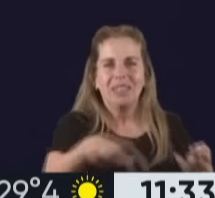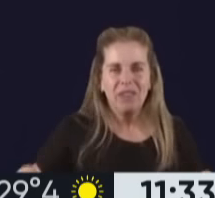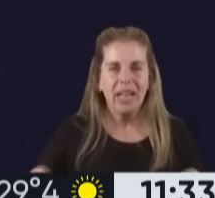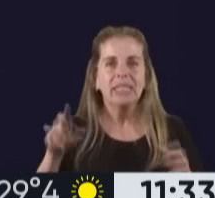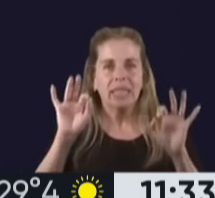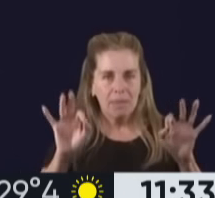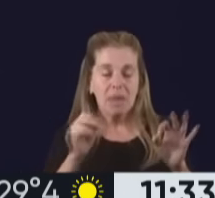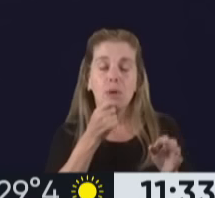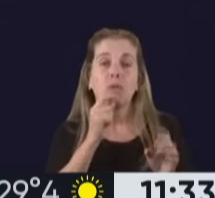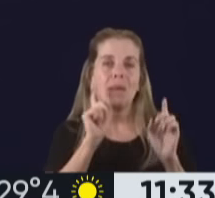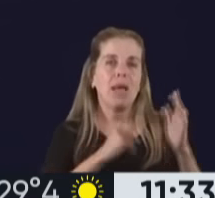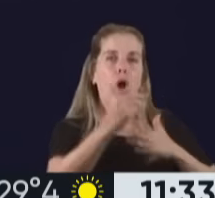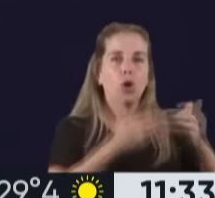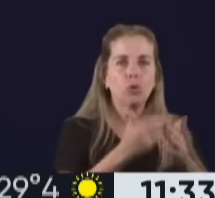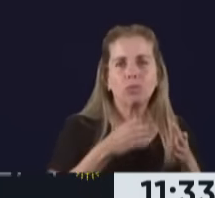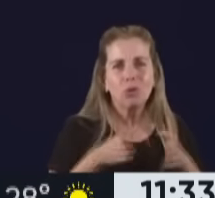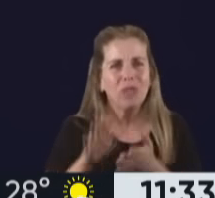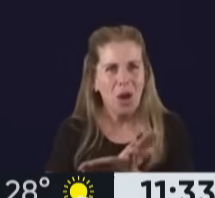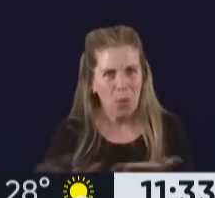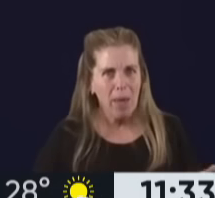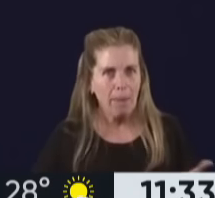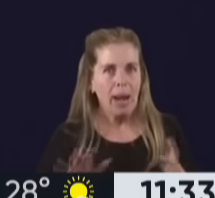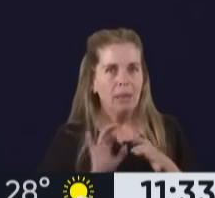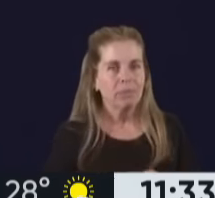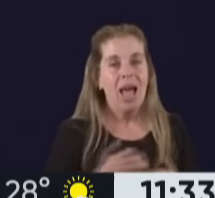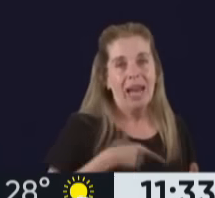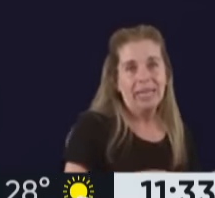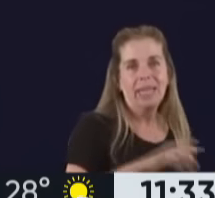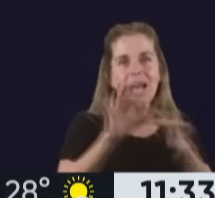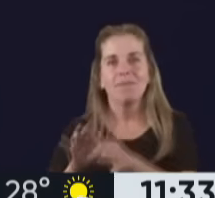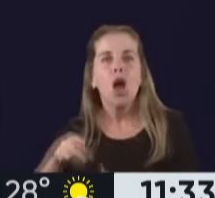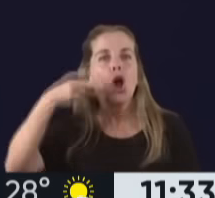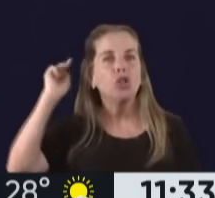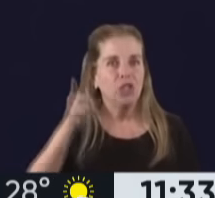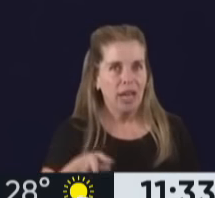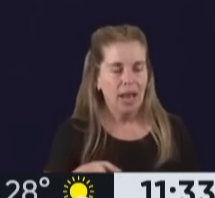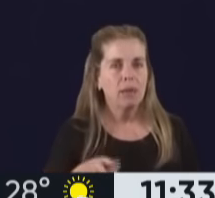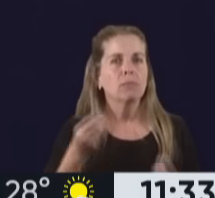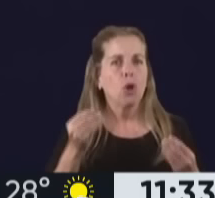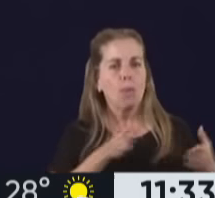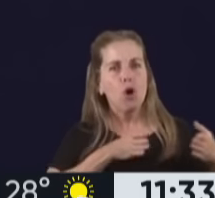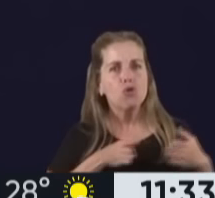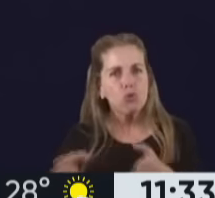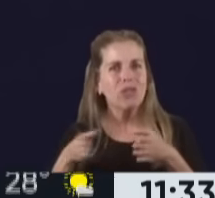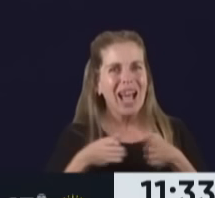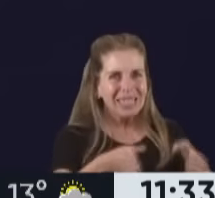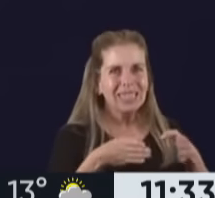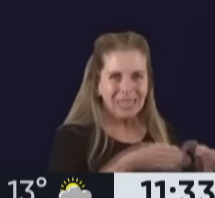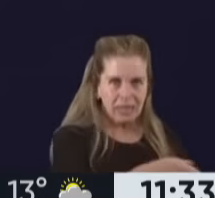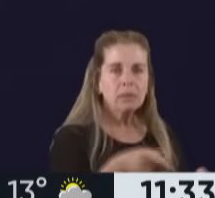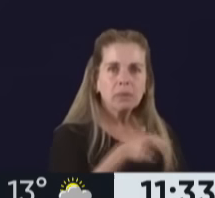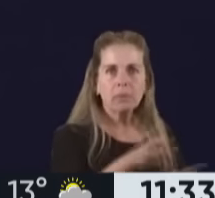une Villa La Angostura con Chile. Estos centros, próximos a pasos internacionales, habilitan el control